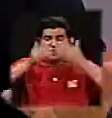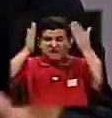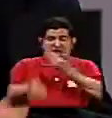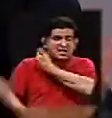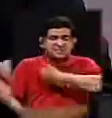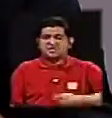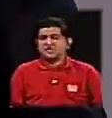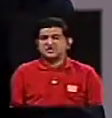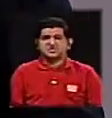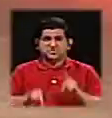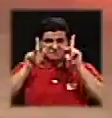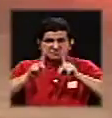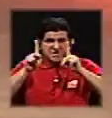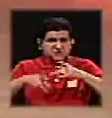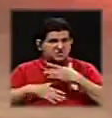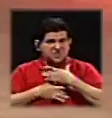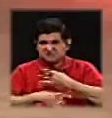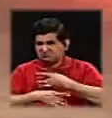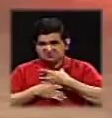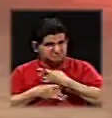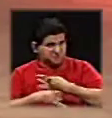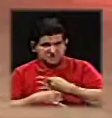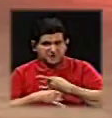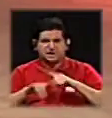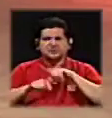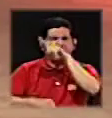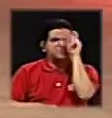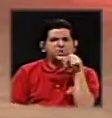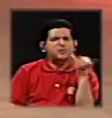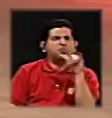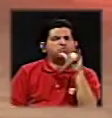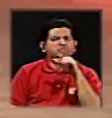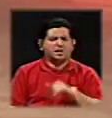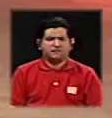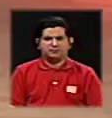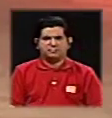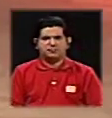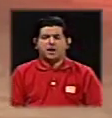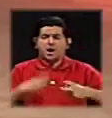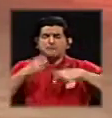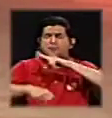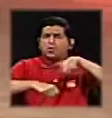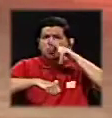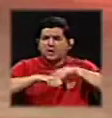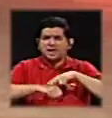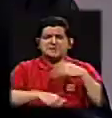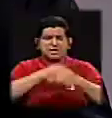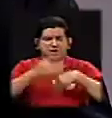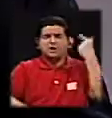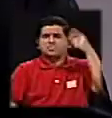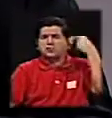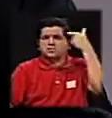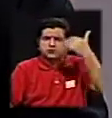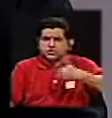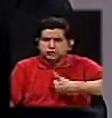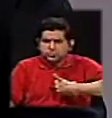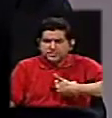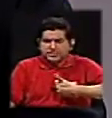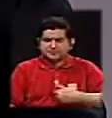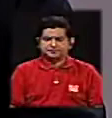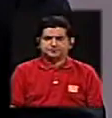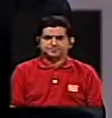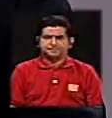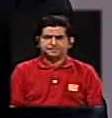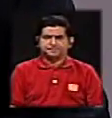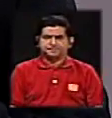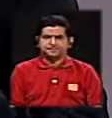están atrayendo a los votantes. Pero también se preguntó en esa encuesta acerca de los problemas nacionales y la gestión del gobierno.